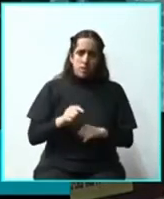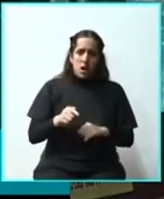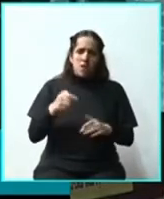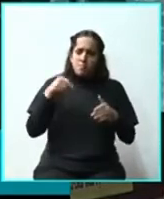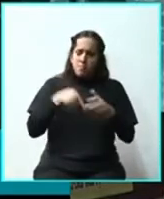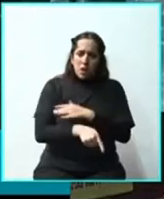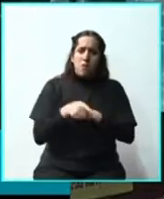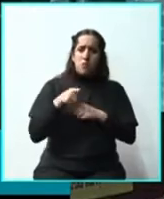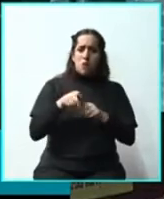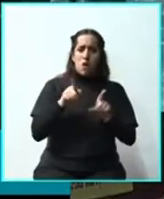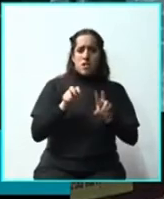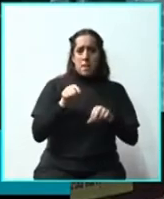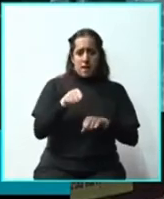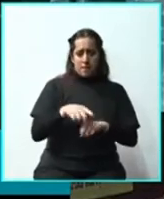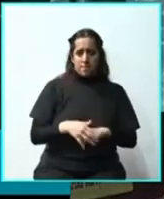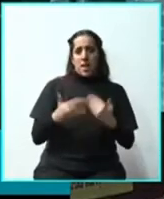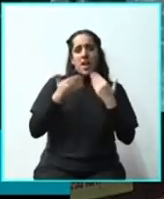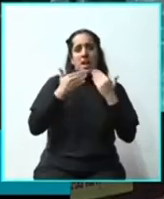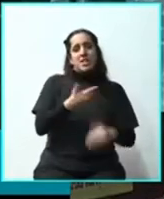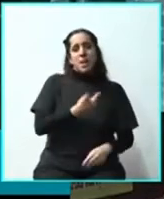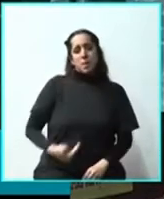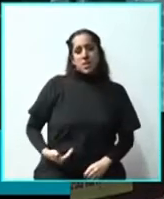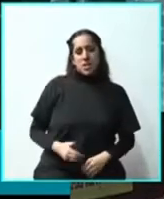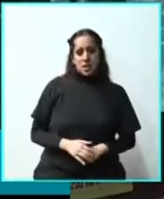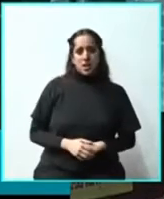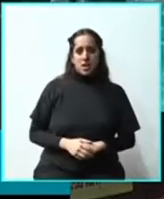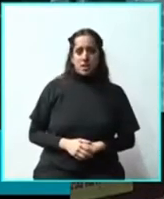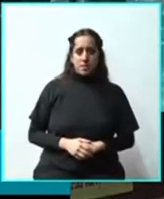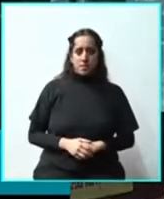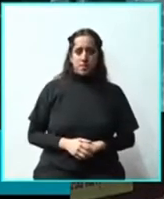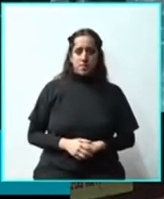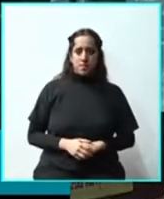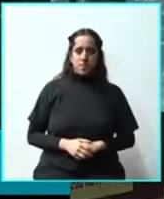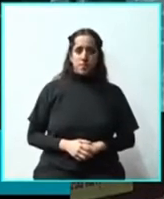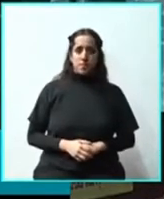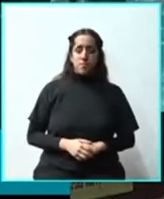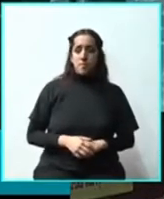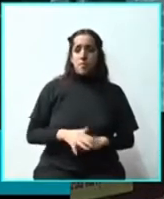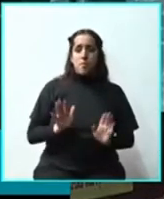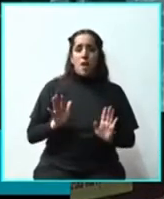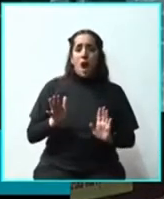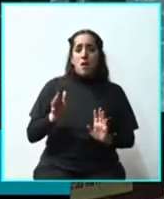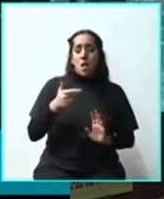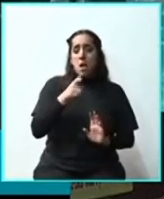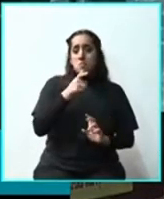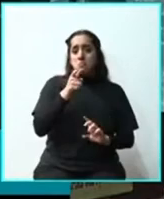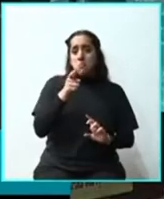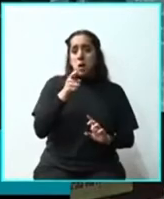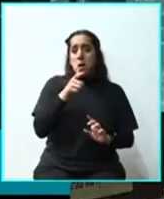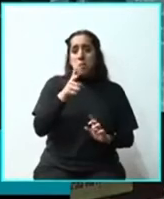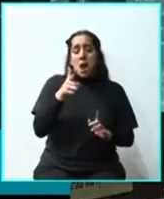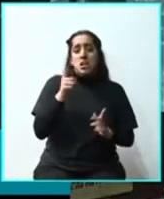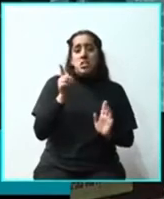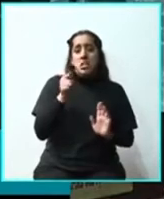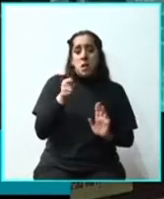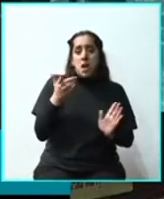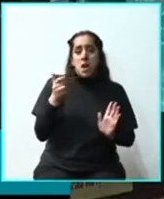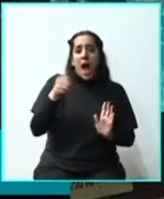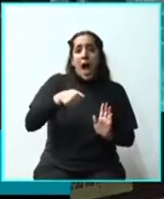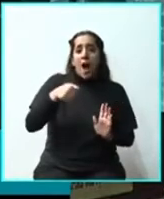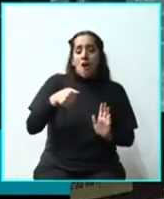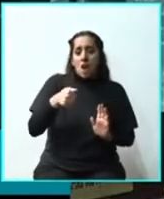específicamente en el momento. Gracias, señor Presidente, y bueno, si no le parece mal, damos lugar a